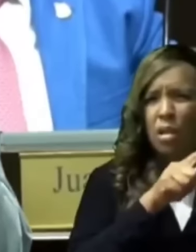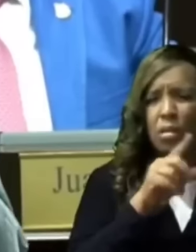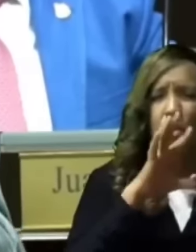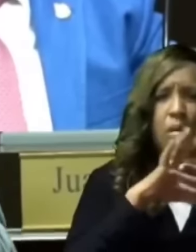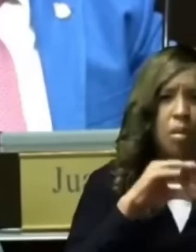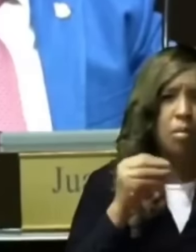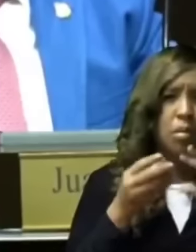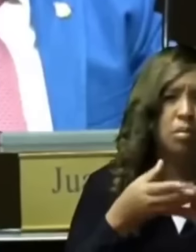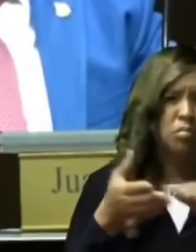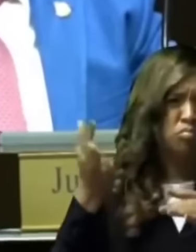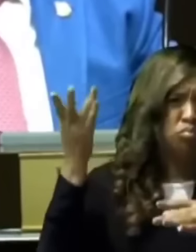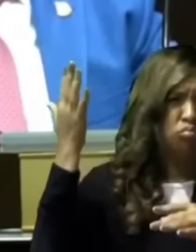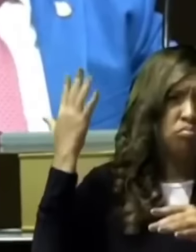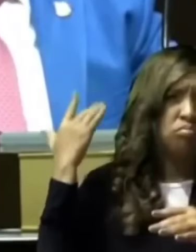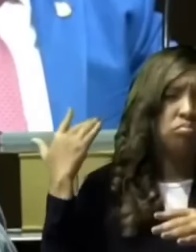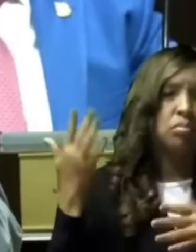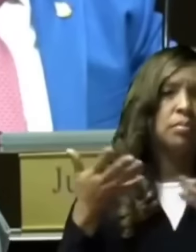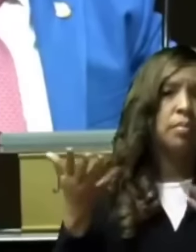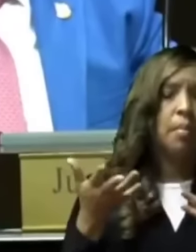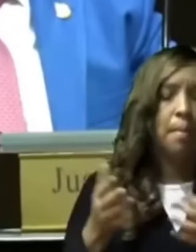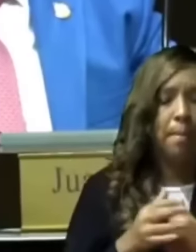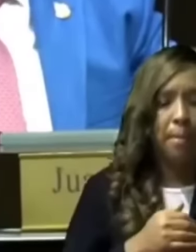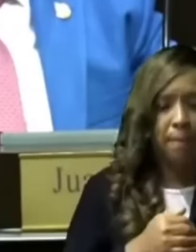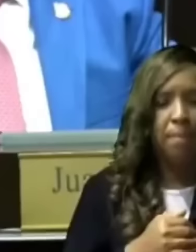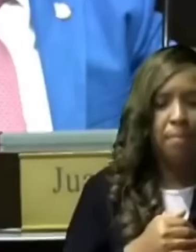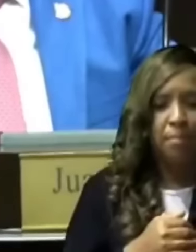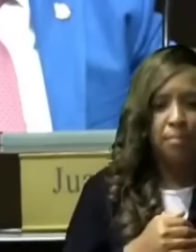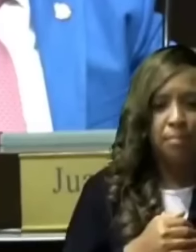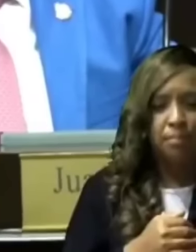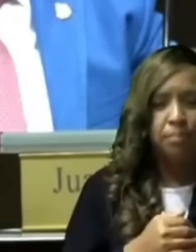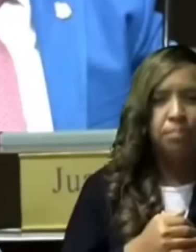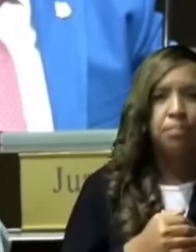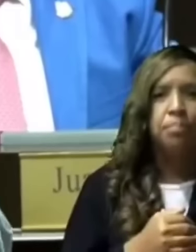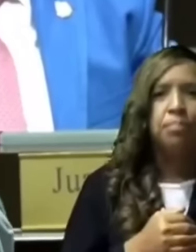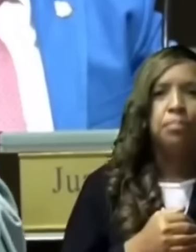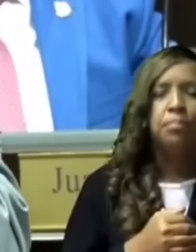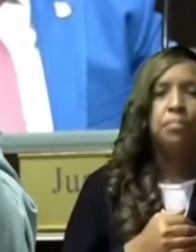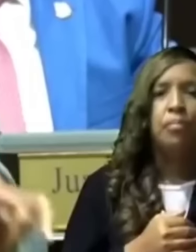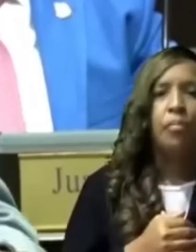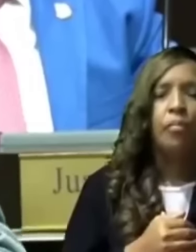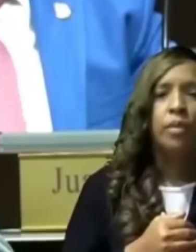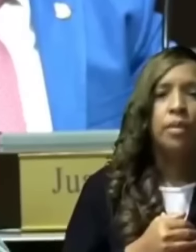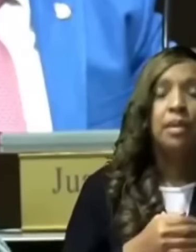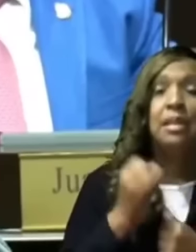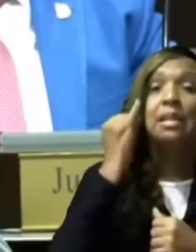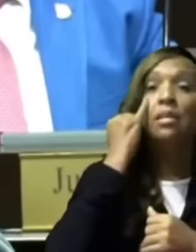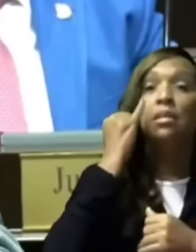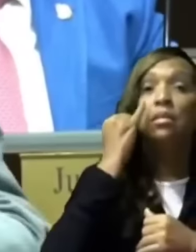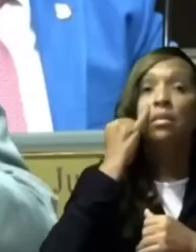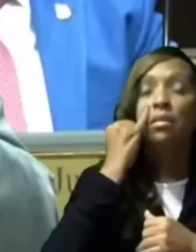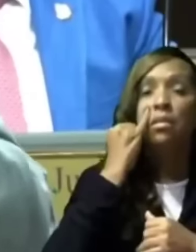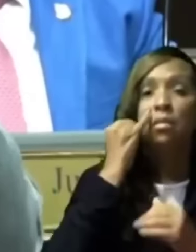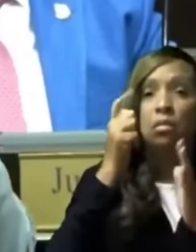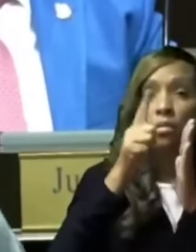o elaboración de una ley que no cuente con el pueblo,